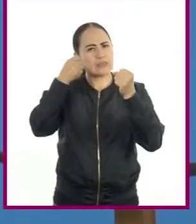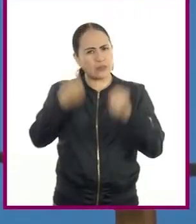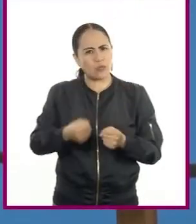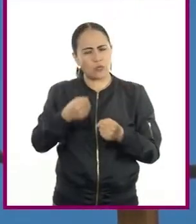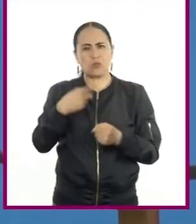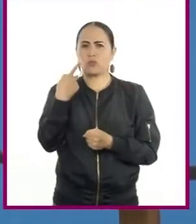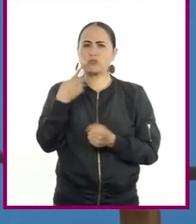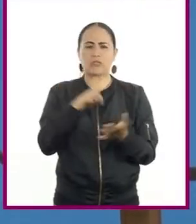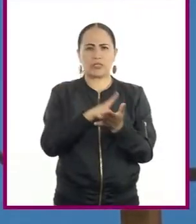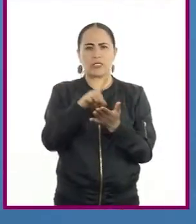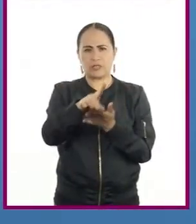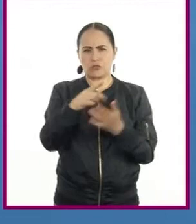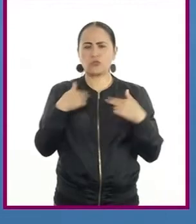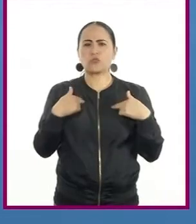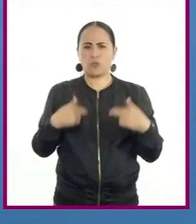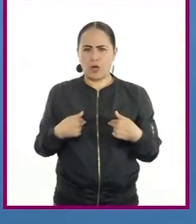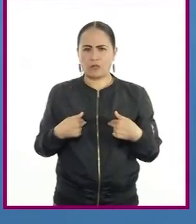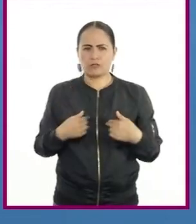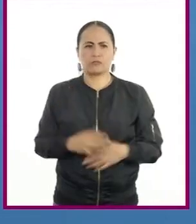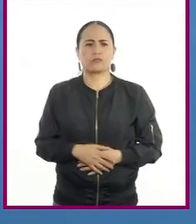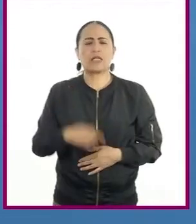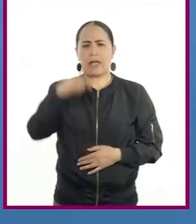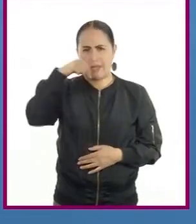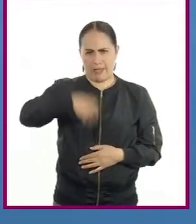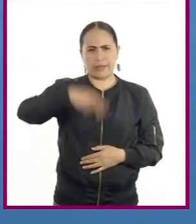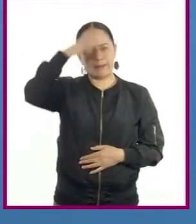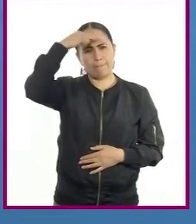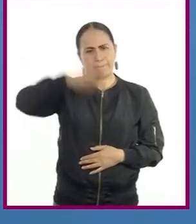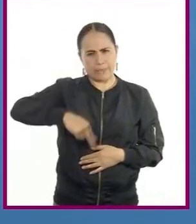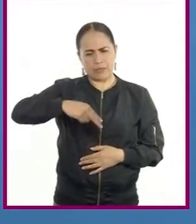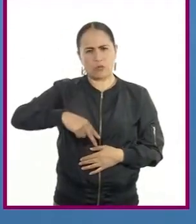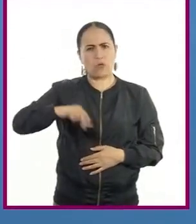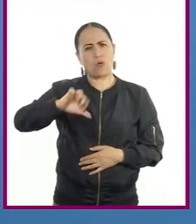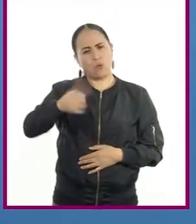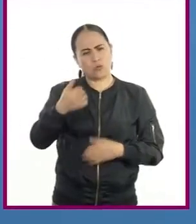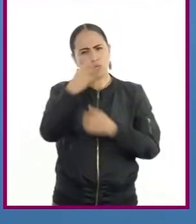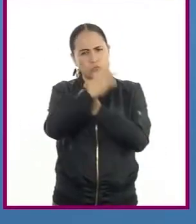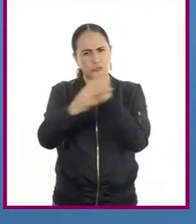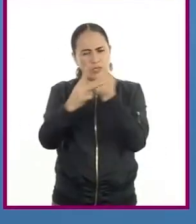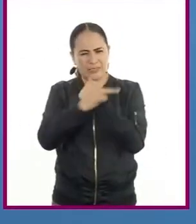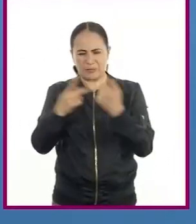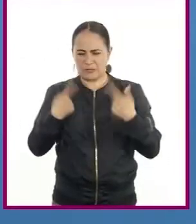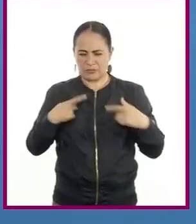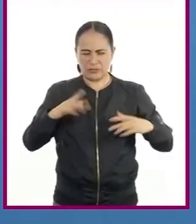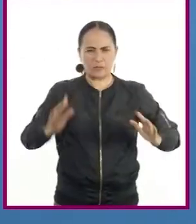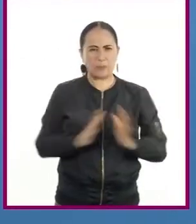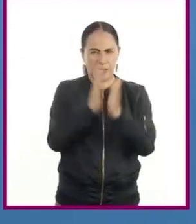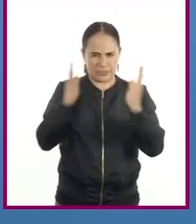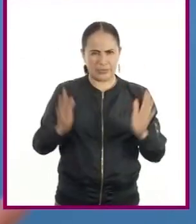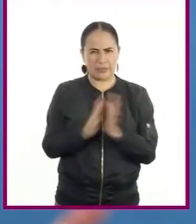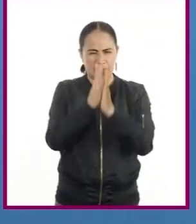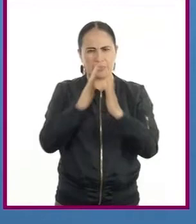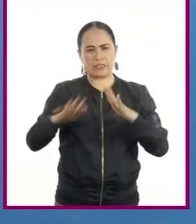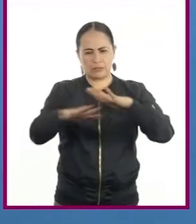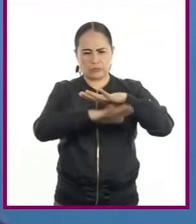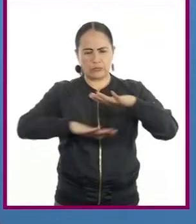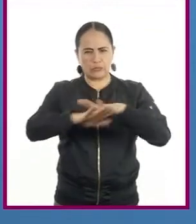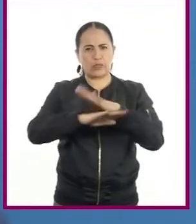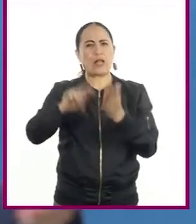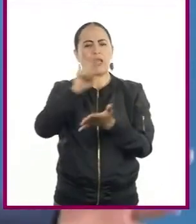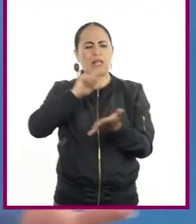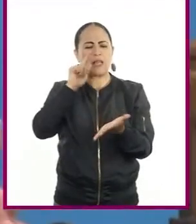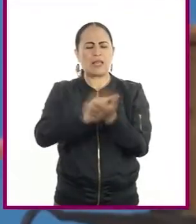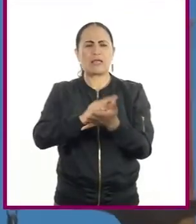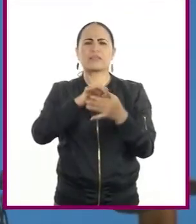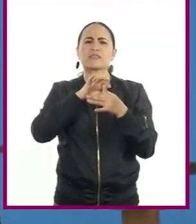los derechos humanos. En México, como en otros países democráticos, las bases de la legalidad se establecen en